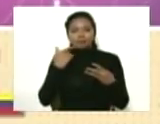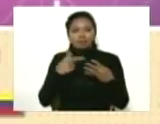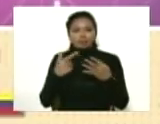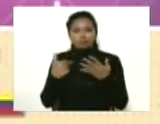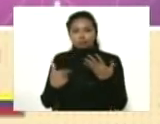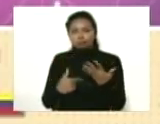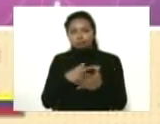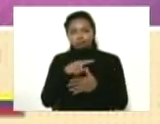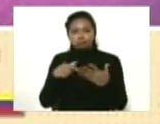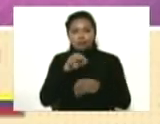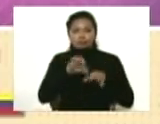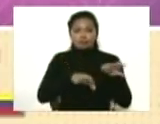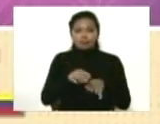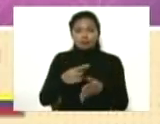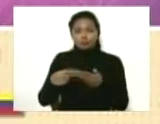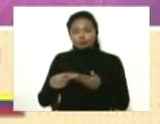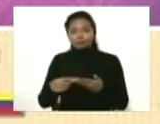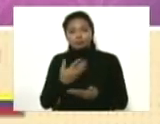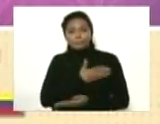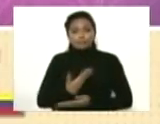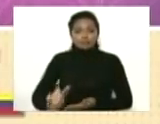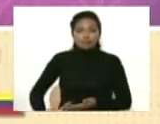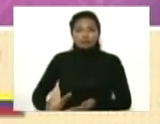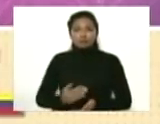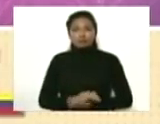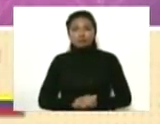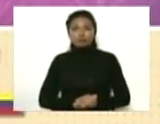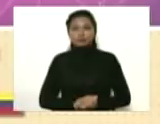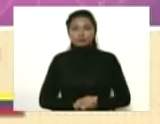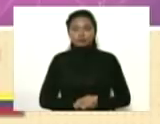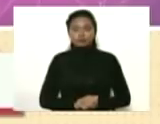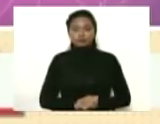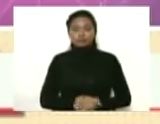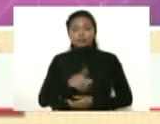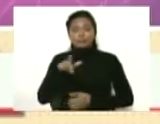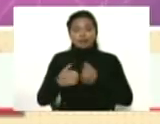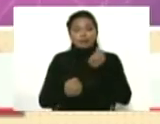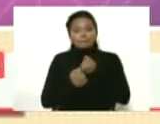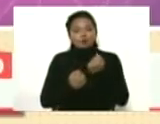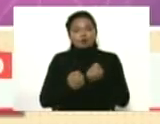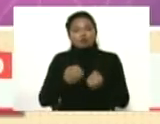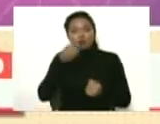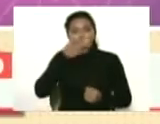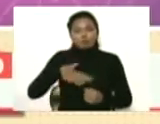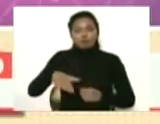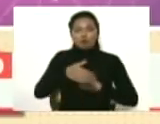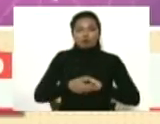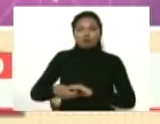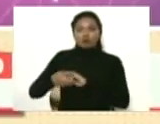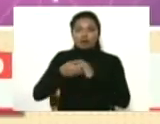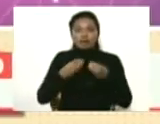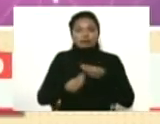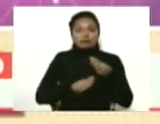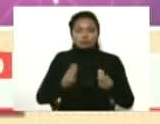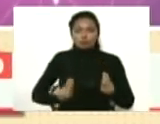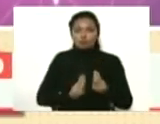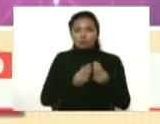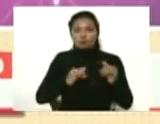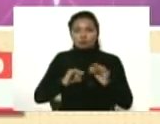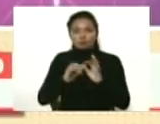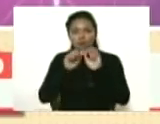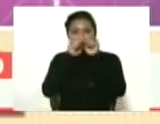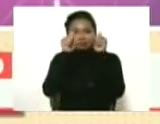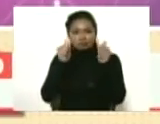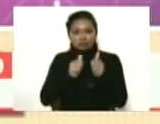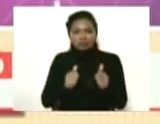caraota. Mi comandante presidente, también en apoyo al pueblo trujillano, realizamos el acompañamiento en el